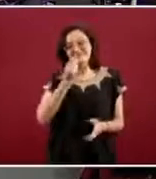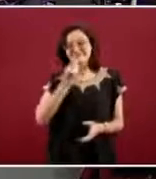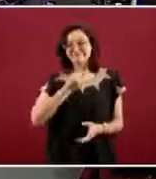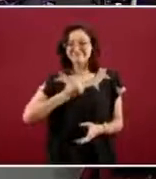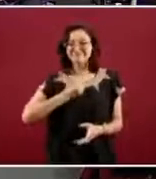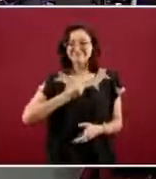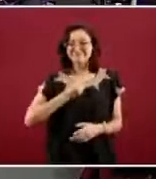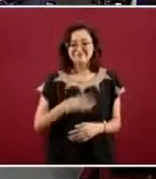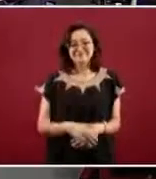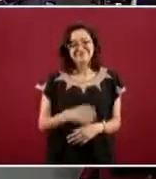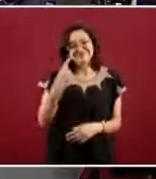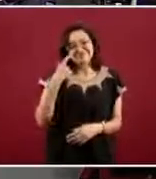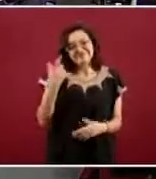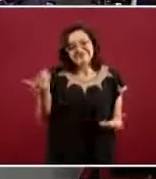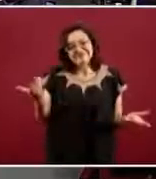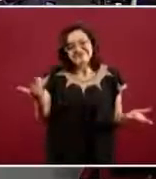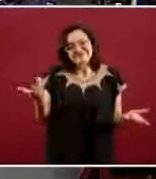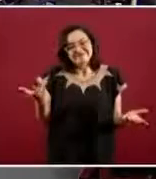¿Ya ven?